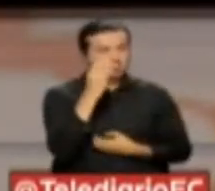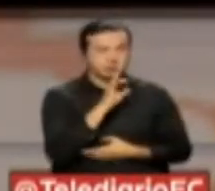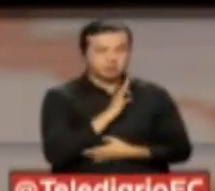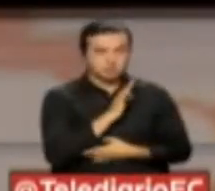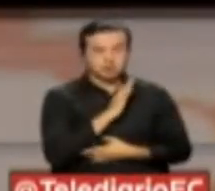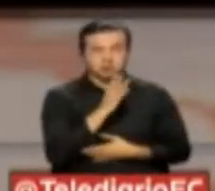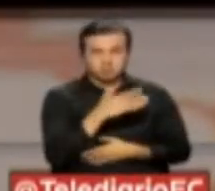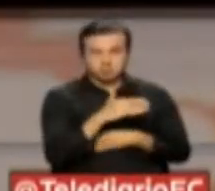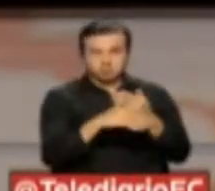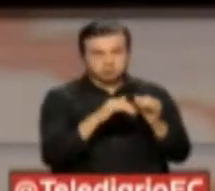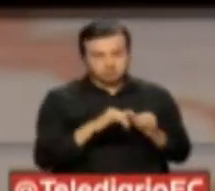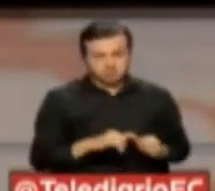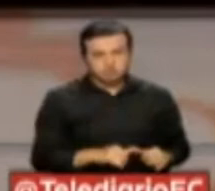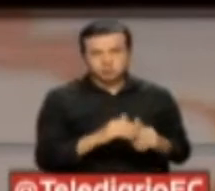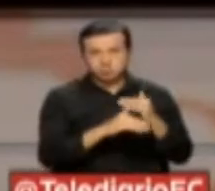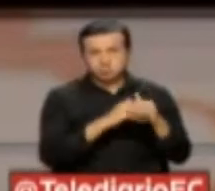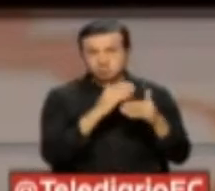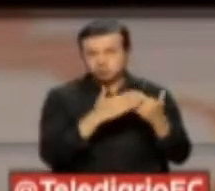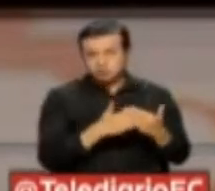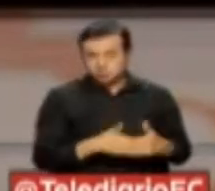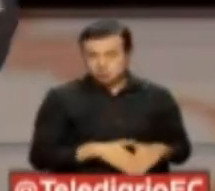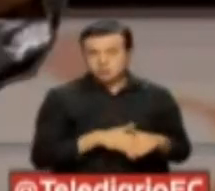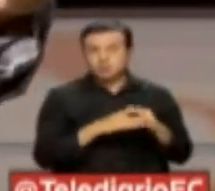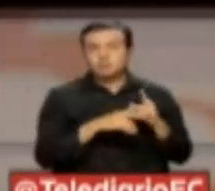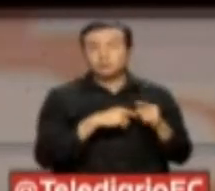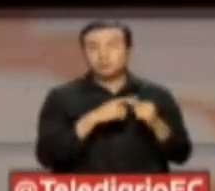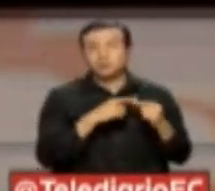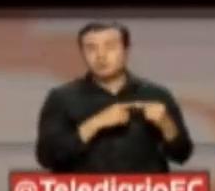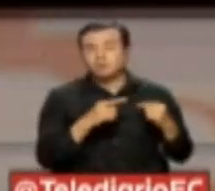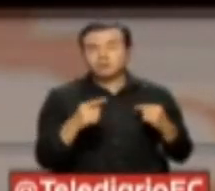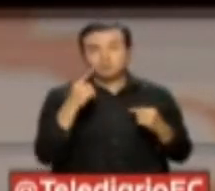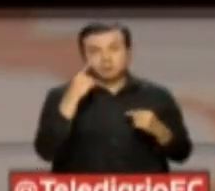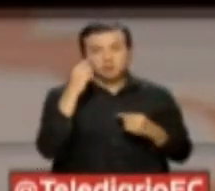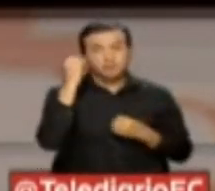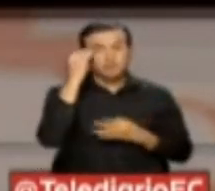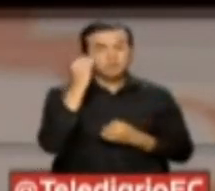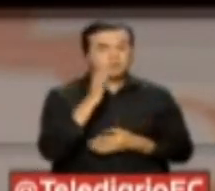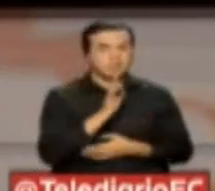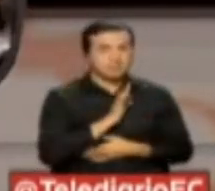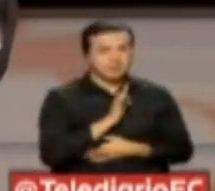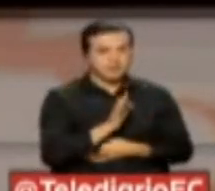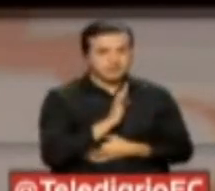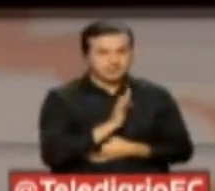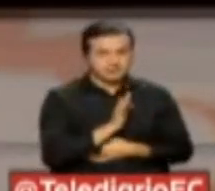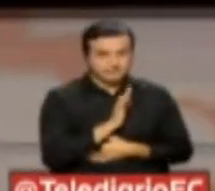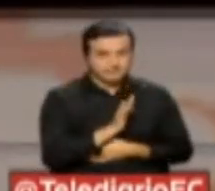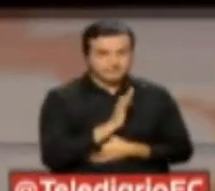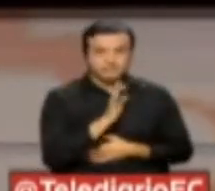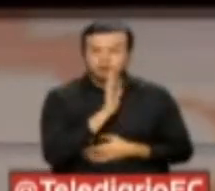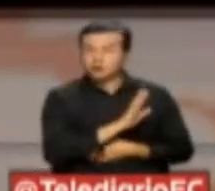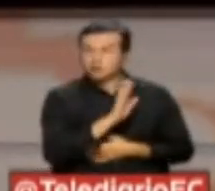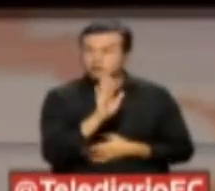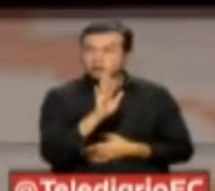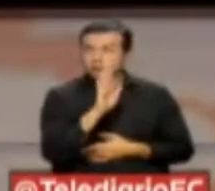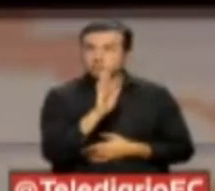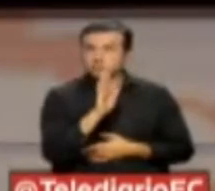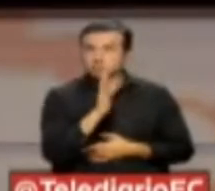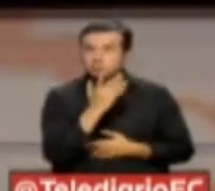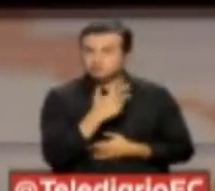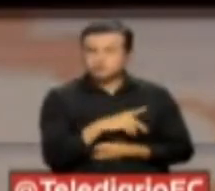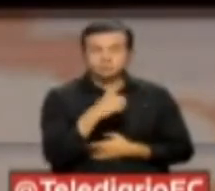técnicos para continuar con el proceso que será justamente emitir el informe técnico que ellos realicen